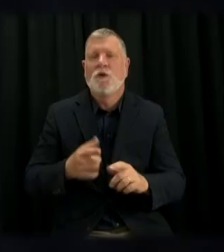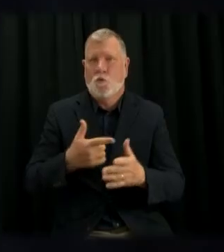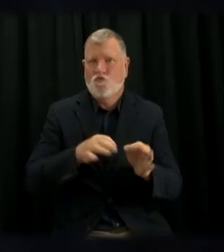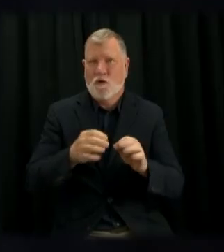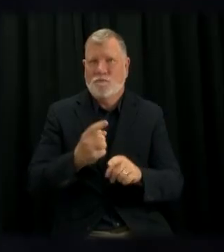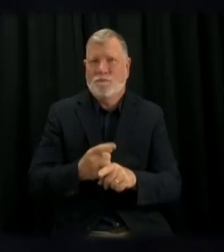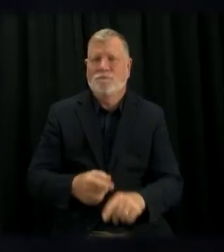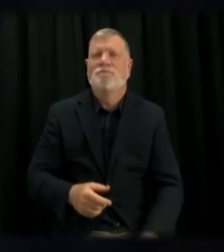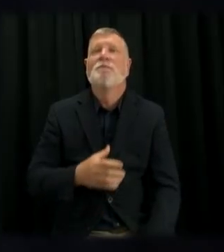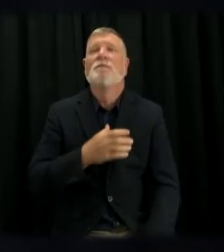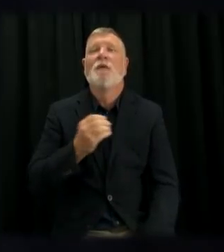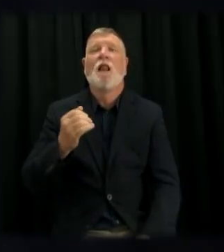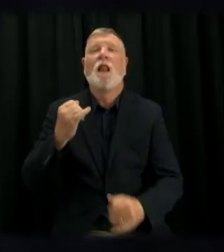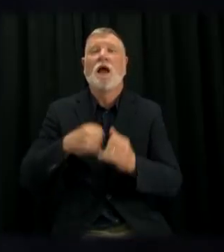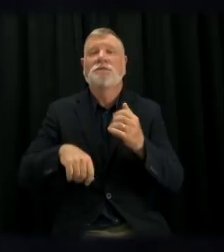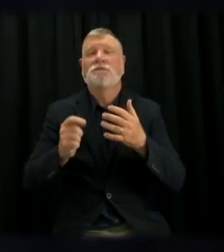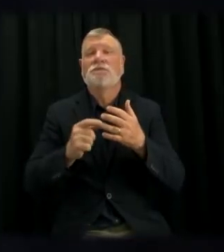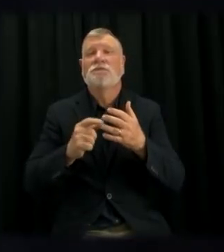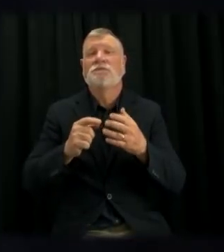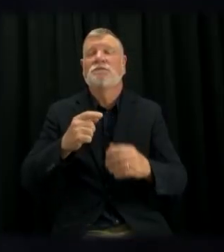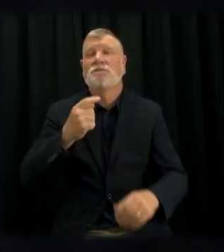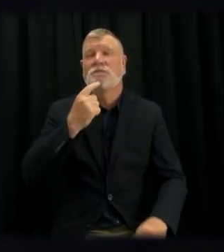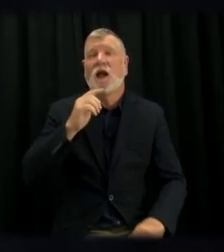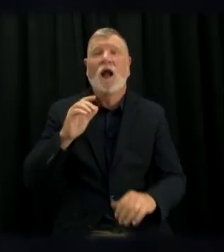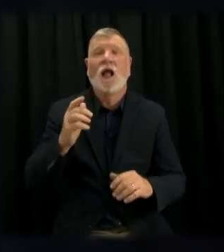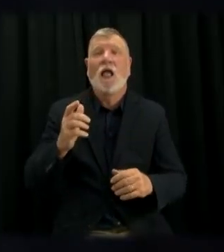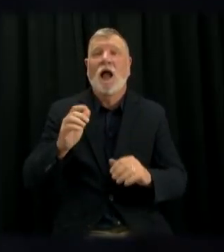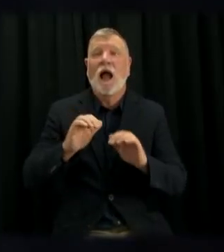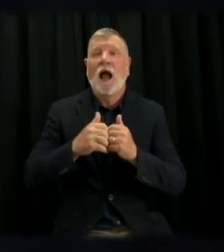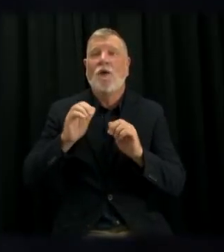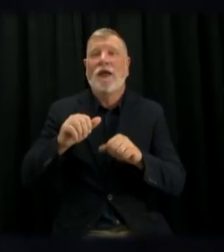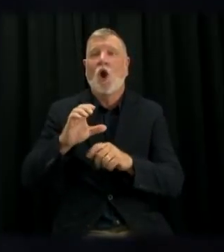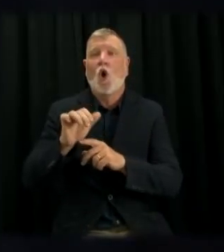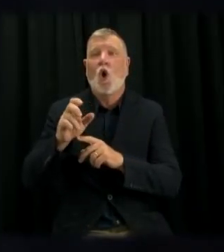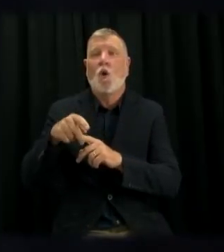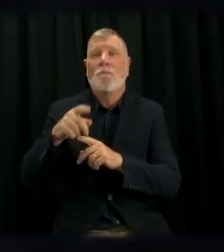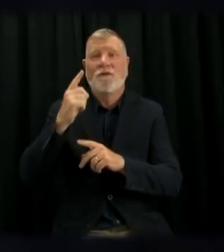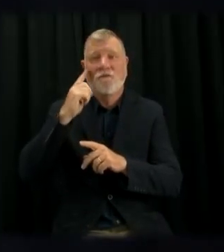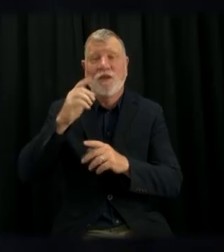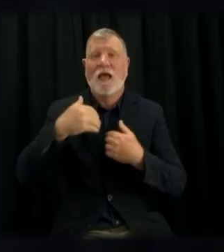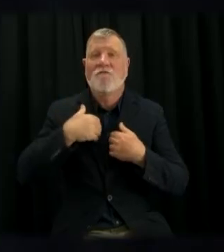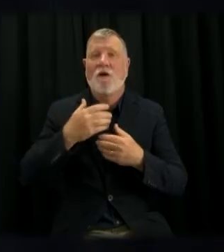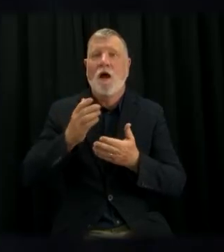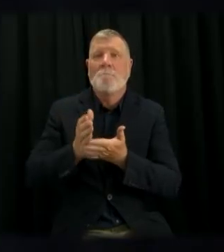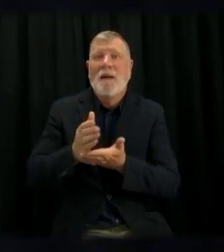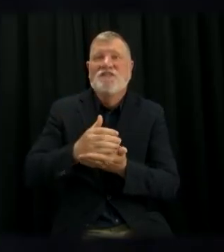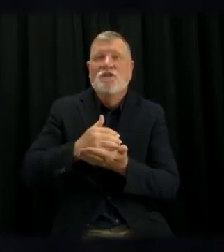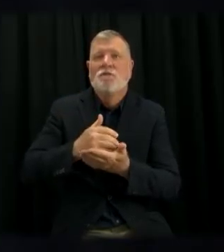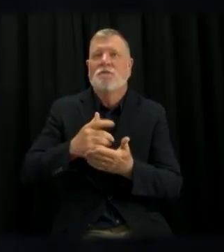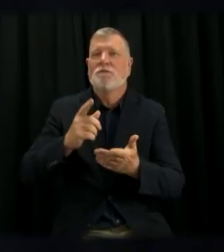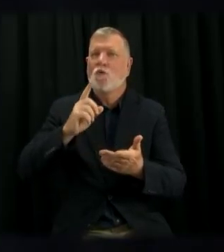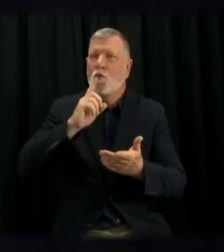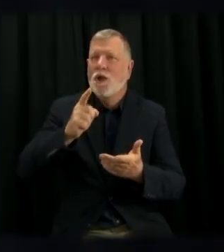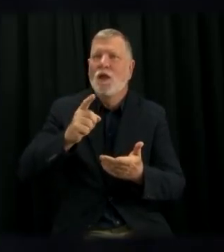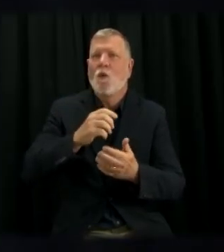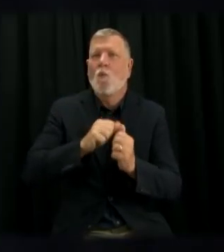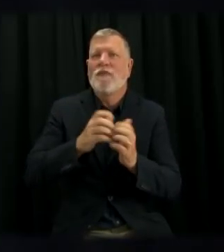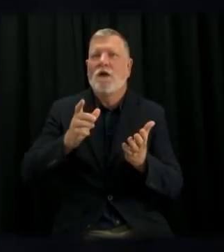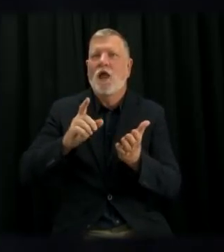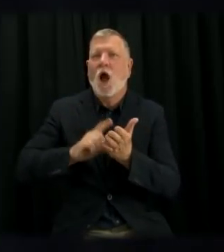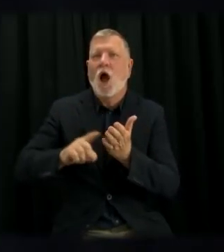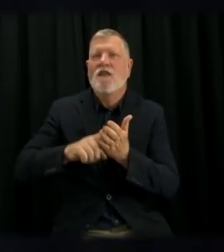ese de la última fecha? Y en su última pregunta es, ¿cómo es que una corporación puede preparar presupuestos